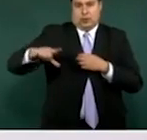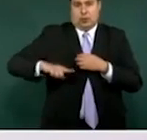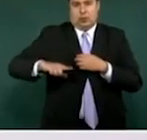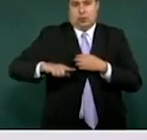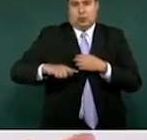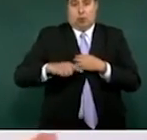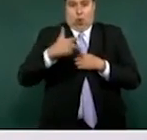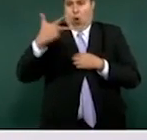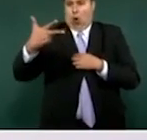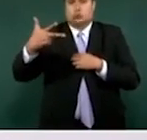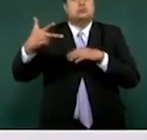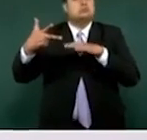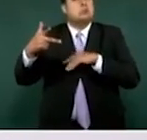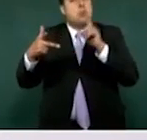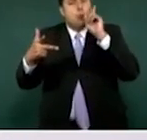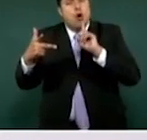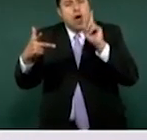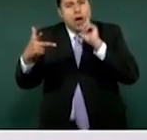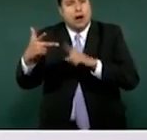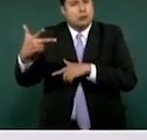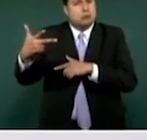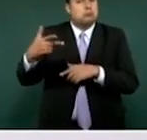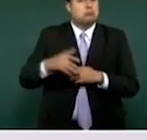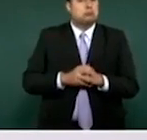8 eran mujeres.